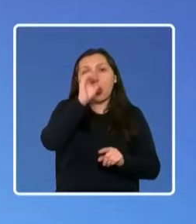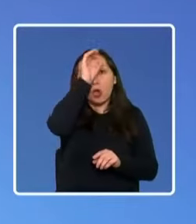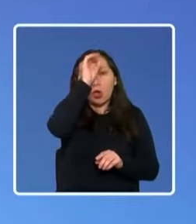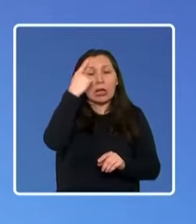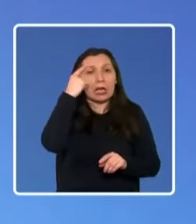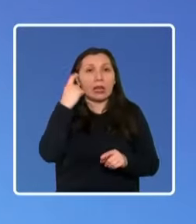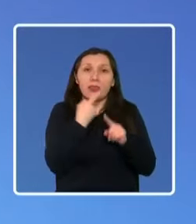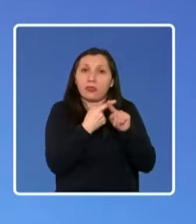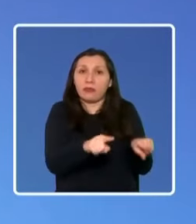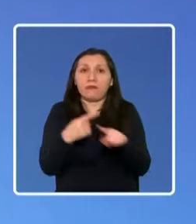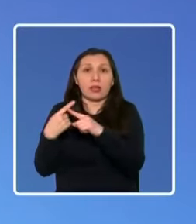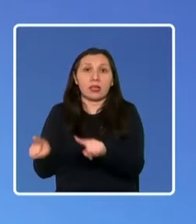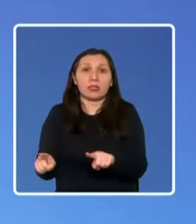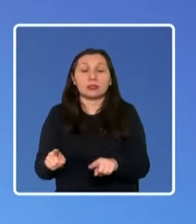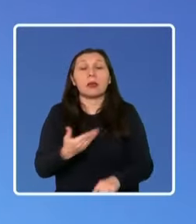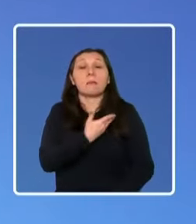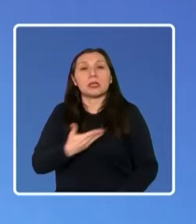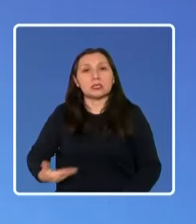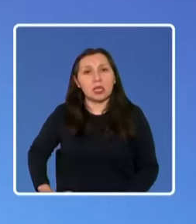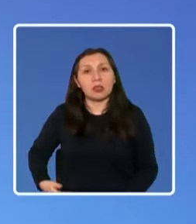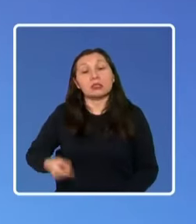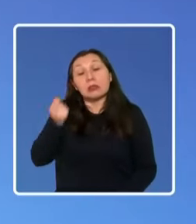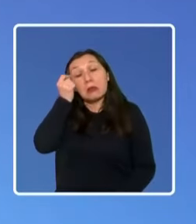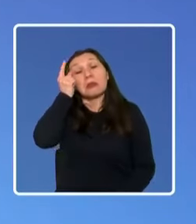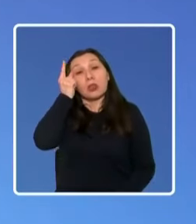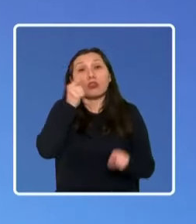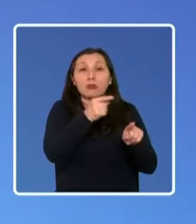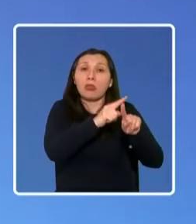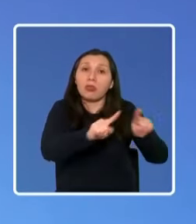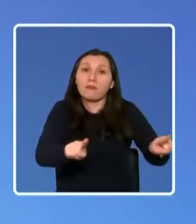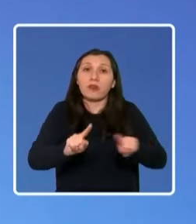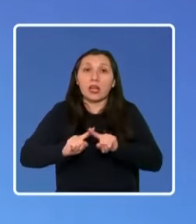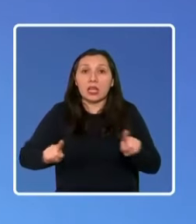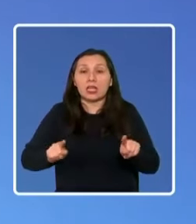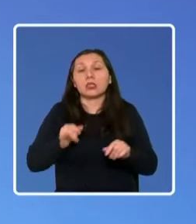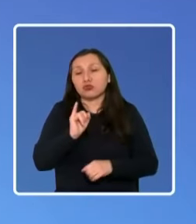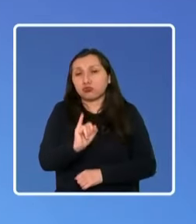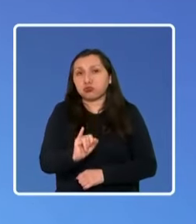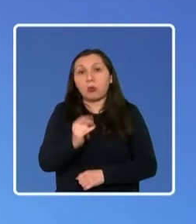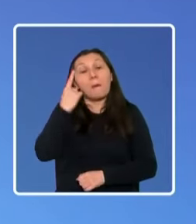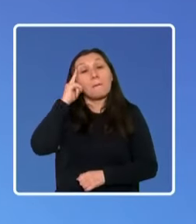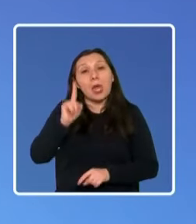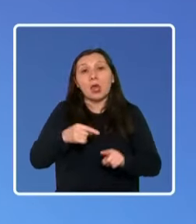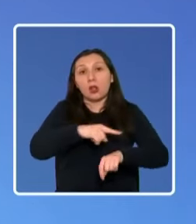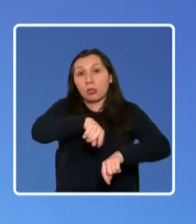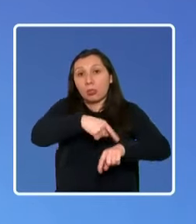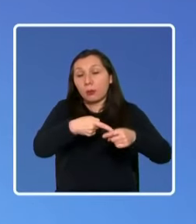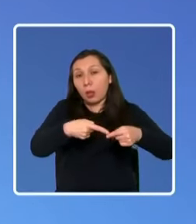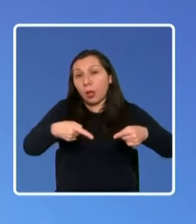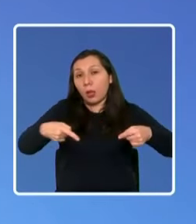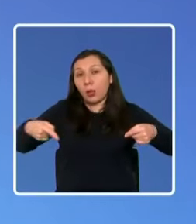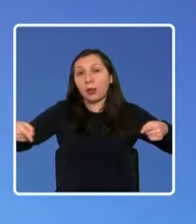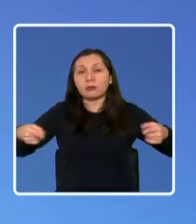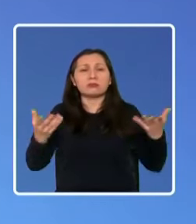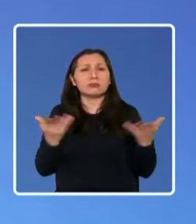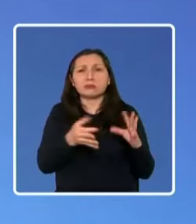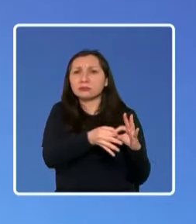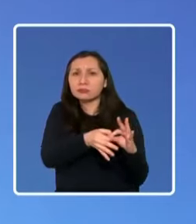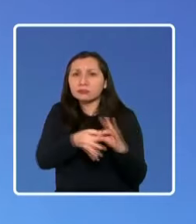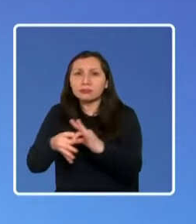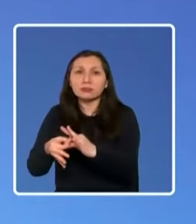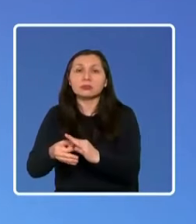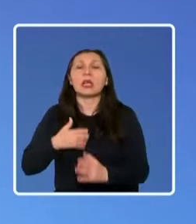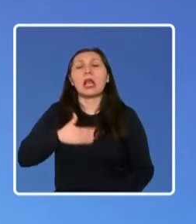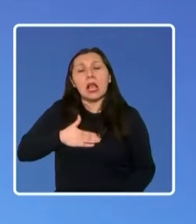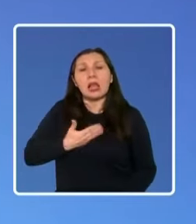distintos, él atiende a que hayan criterios distintos sobre aquello, pero su extensión tuvo que ver básicamente con